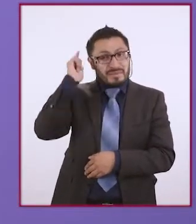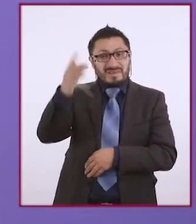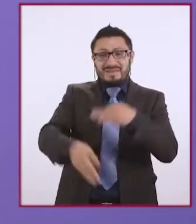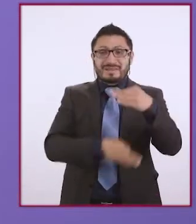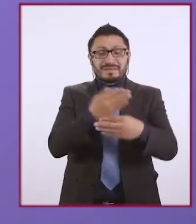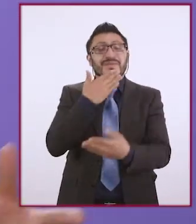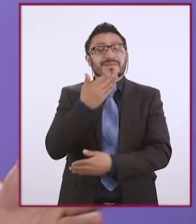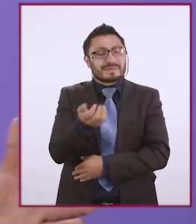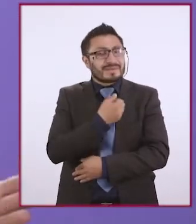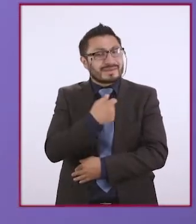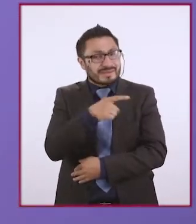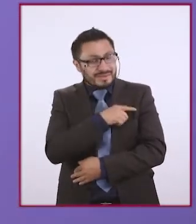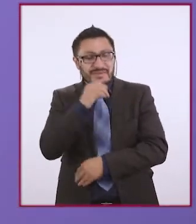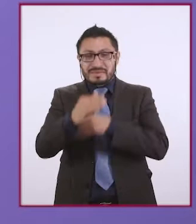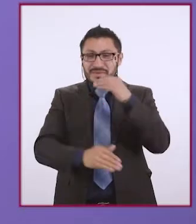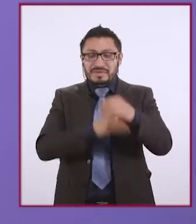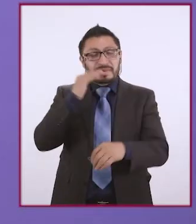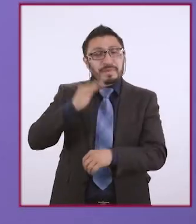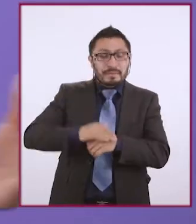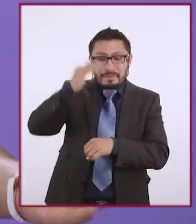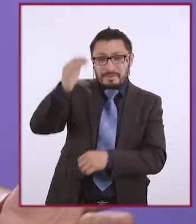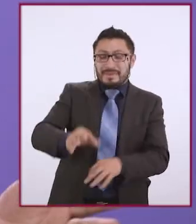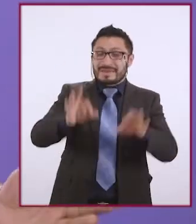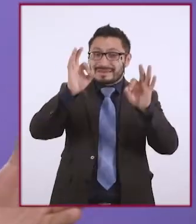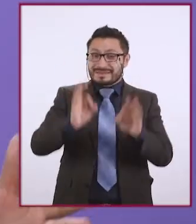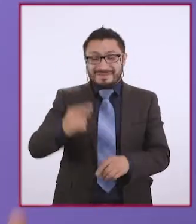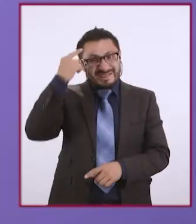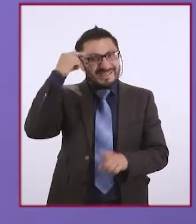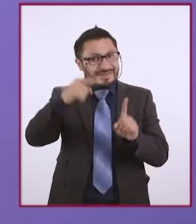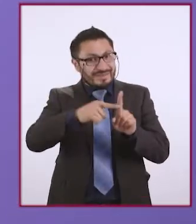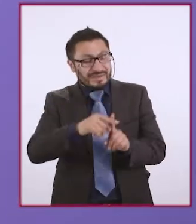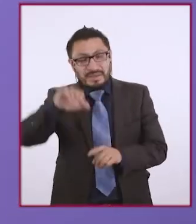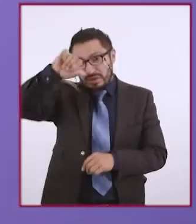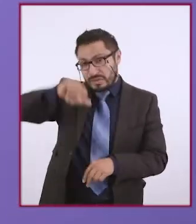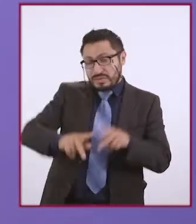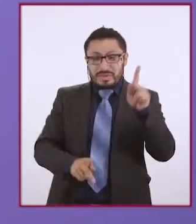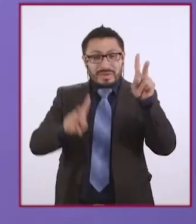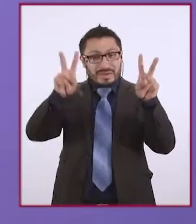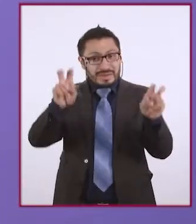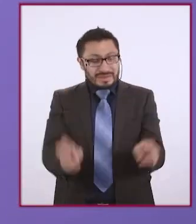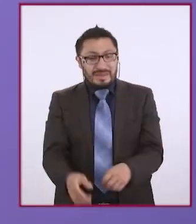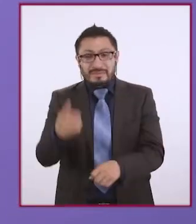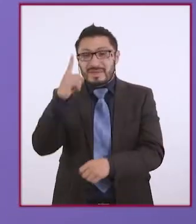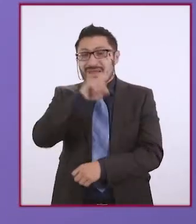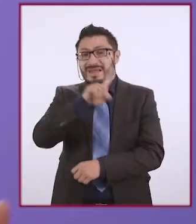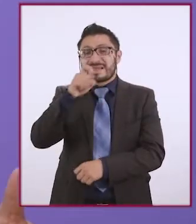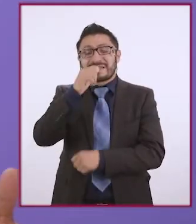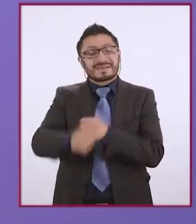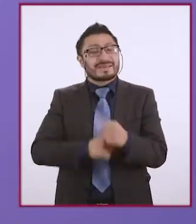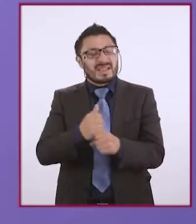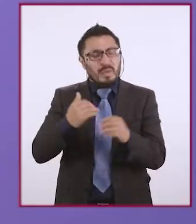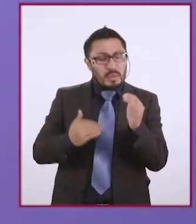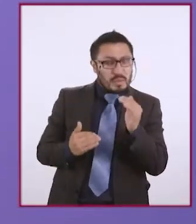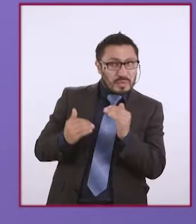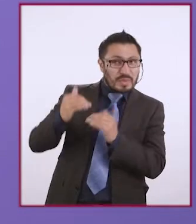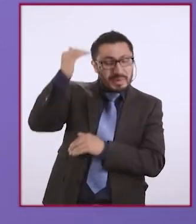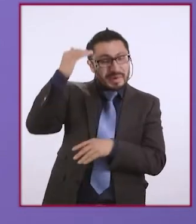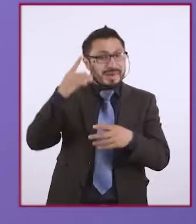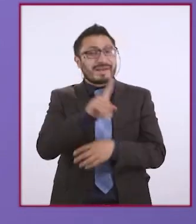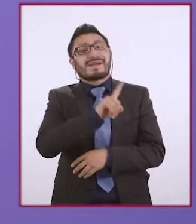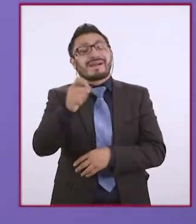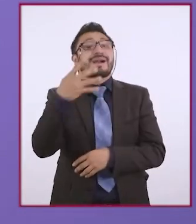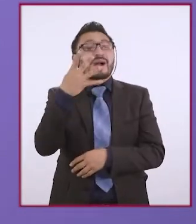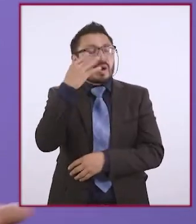bien de salud y cada vez más optimistas. Pues hoy vamos a hablar sobre algo que tiene más de 100 años de edad. Para ser exactos,